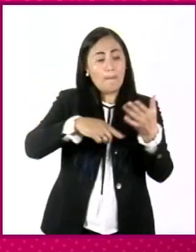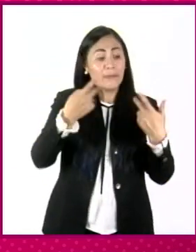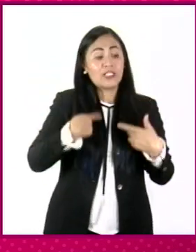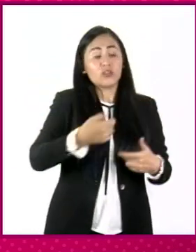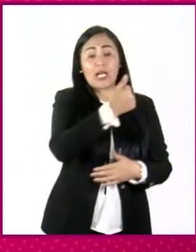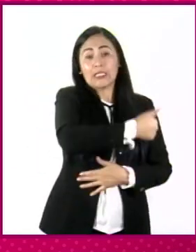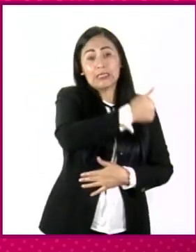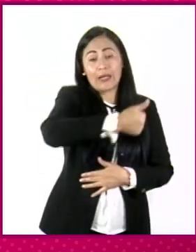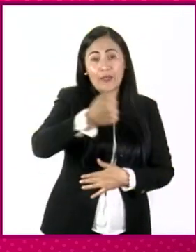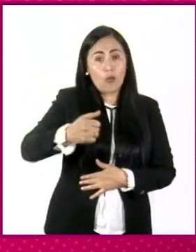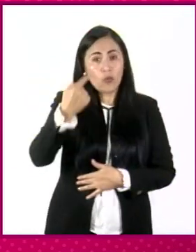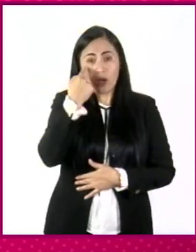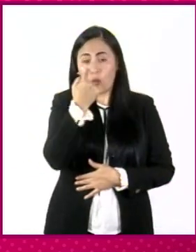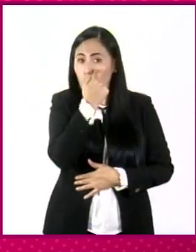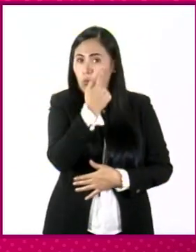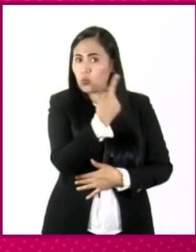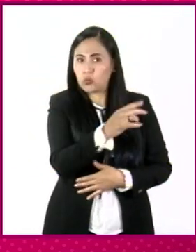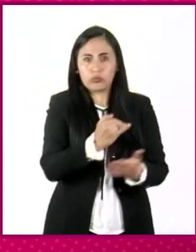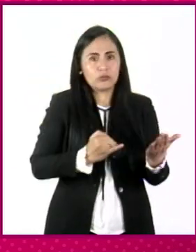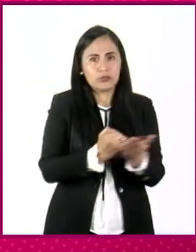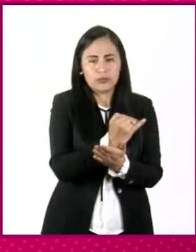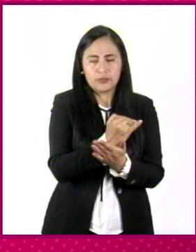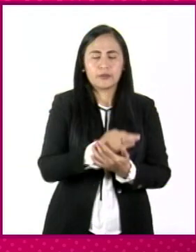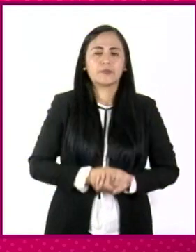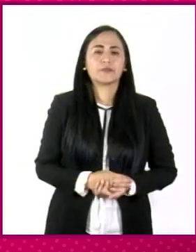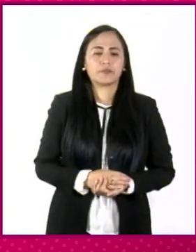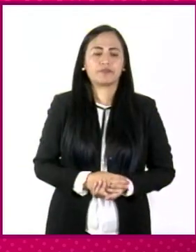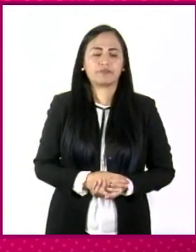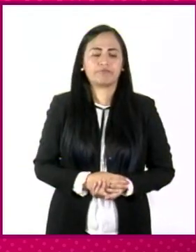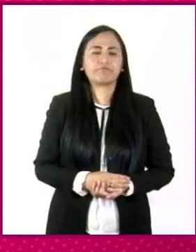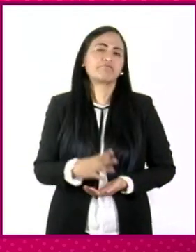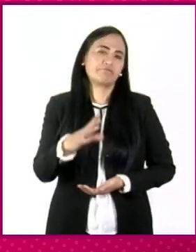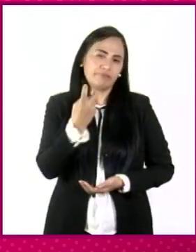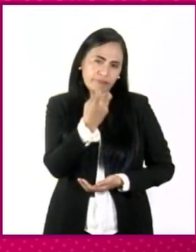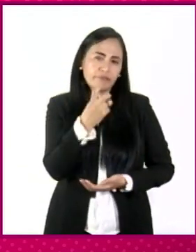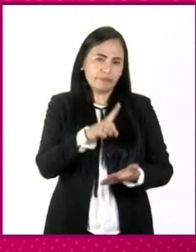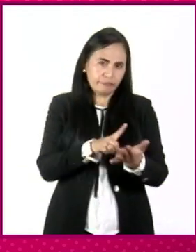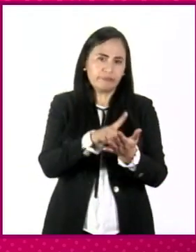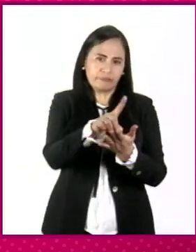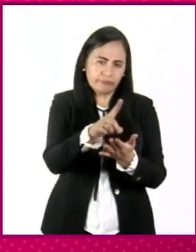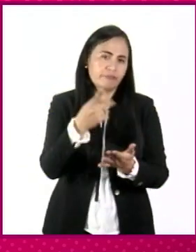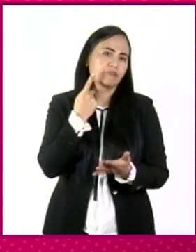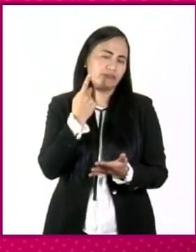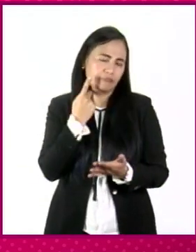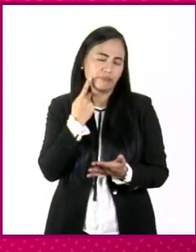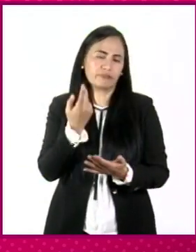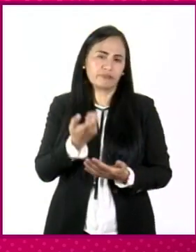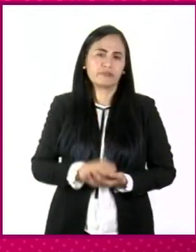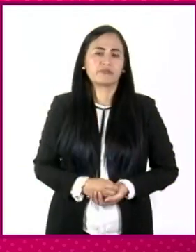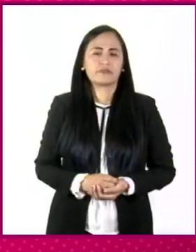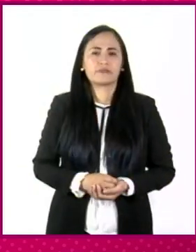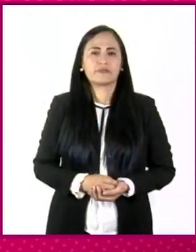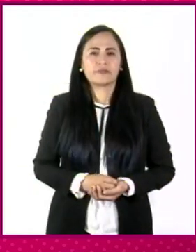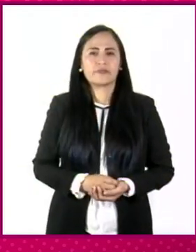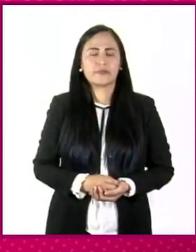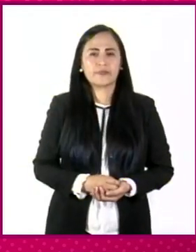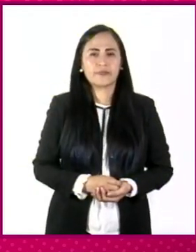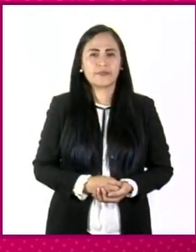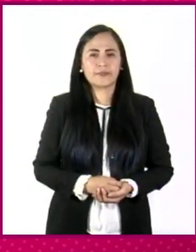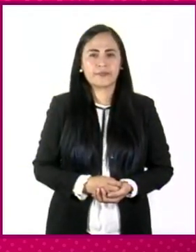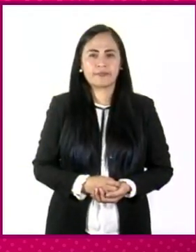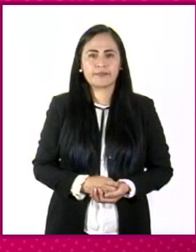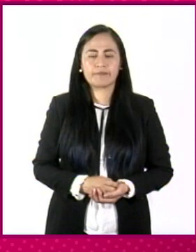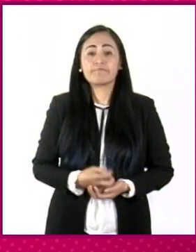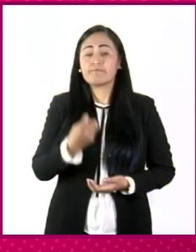ciudadanos tenía o tiene como un derecho político, y cómo esto de alguna forma